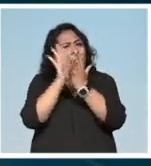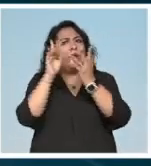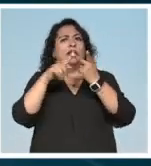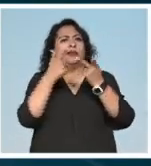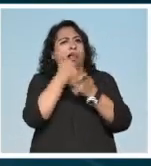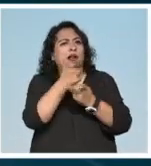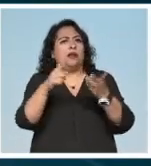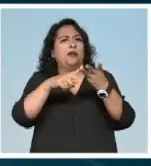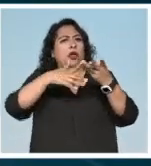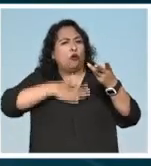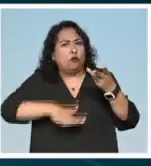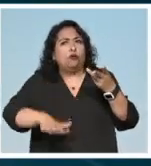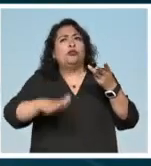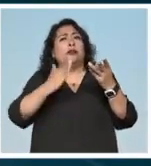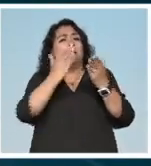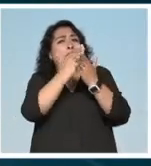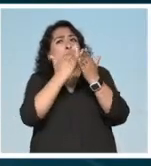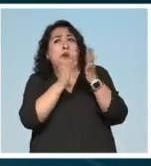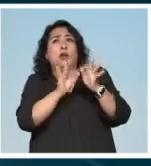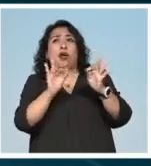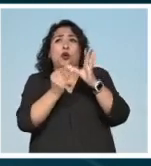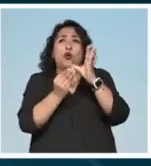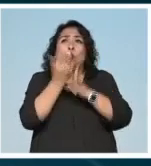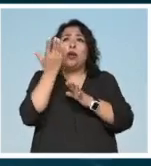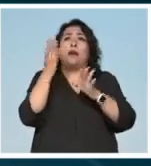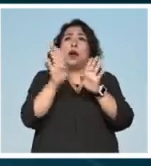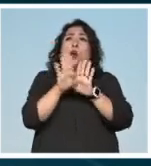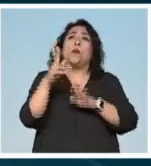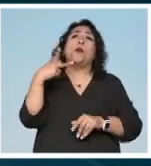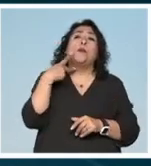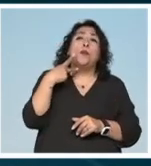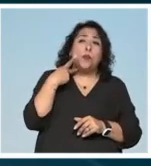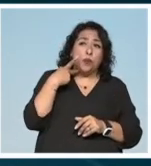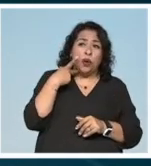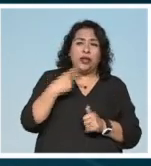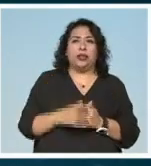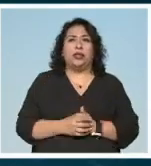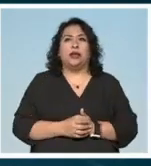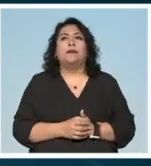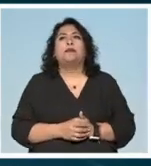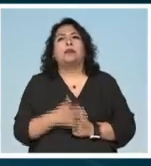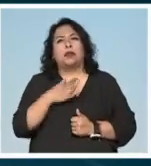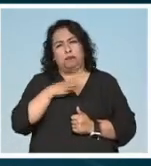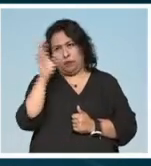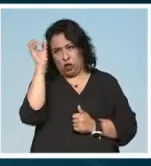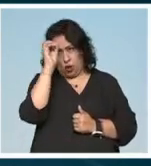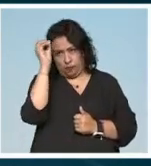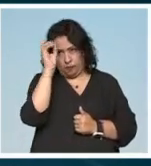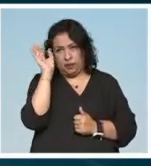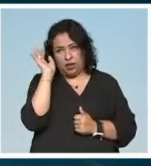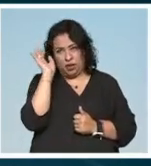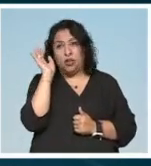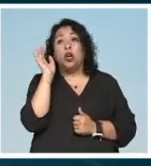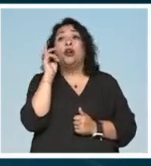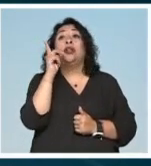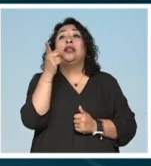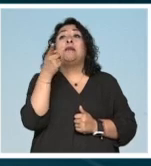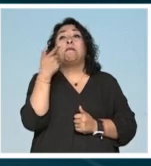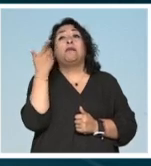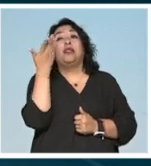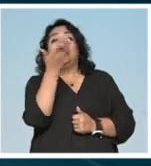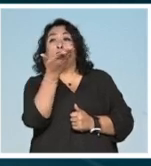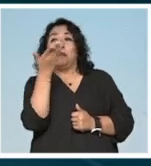justicia como principios fundamentales de una nueva forma de hacer política. Yo creo que parte de las demandas que